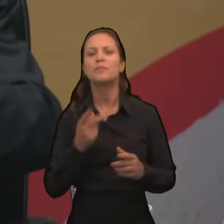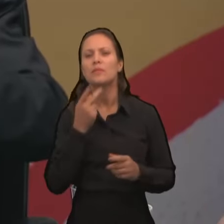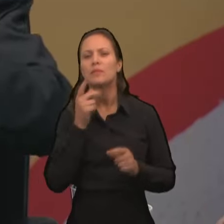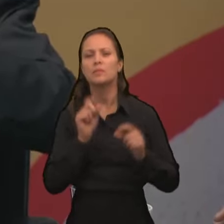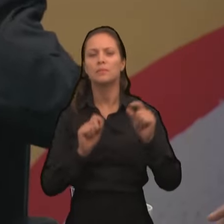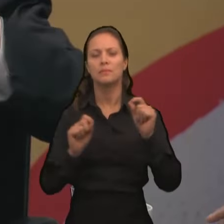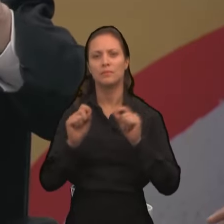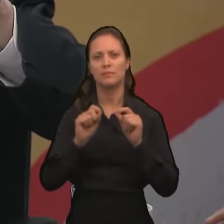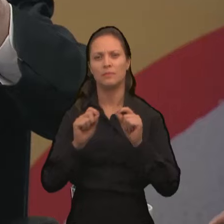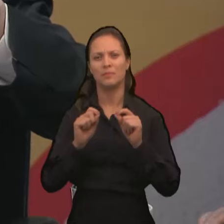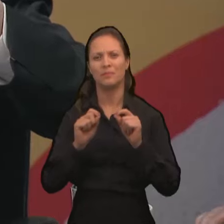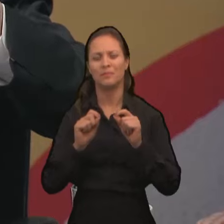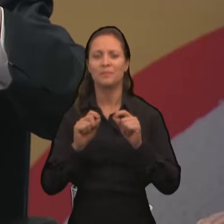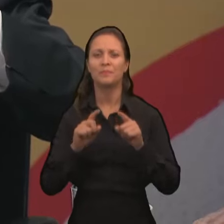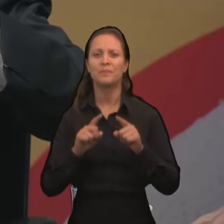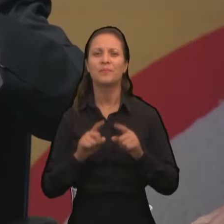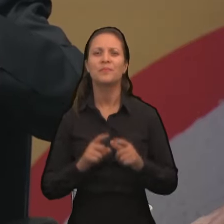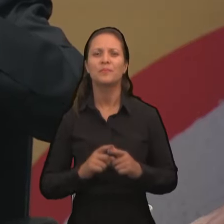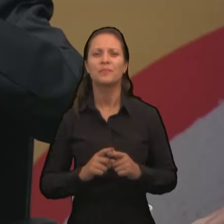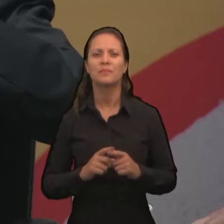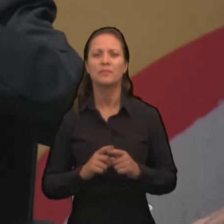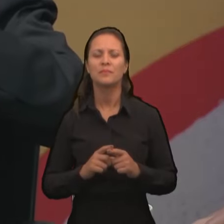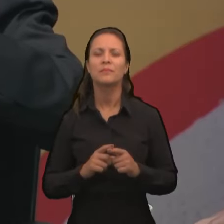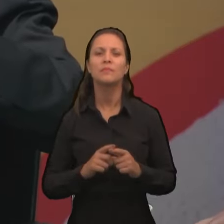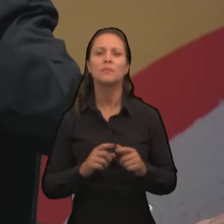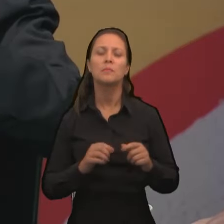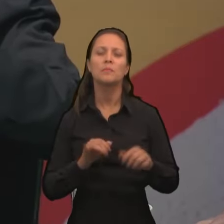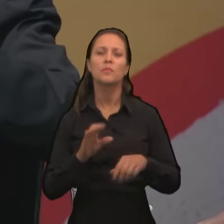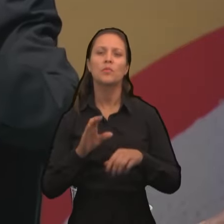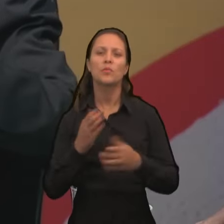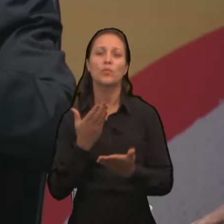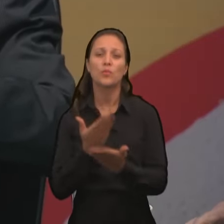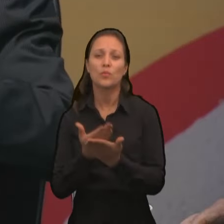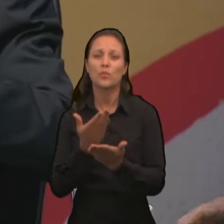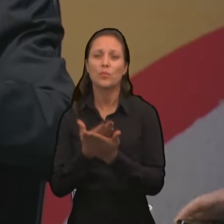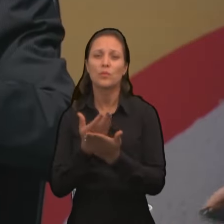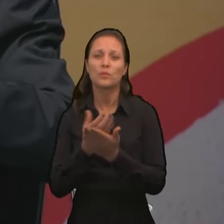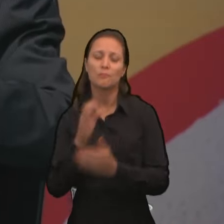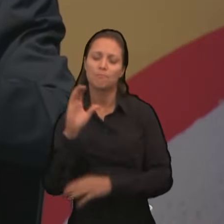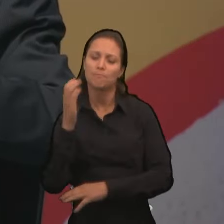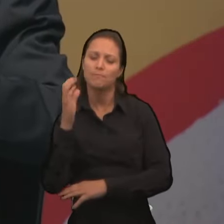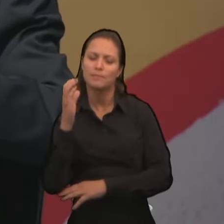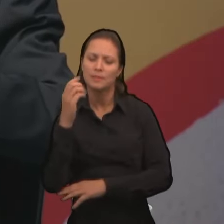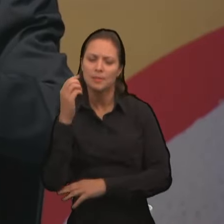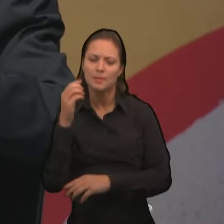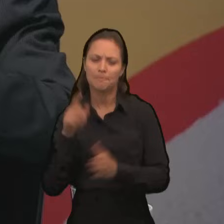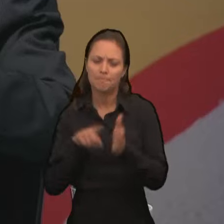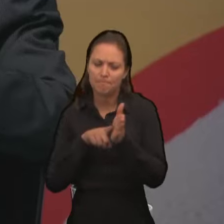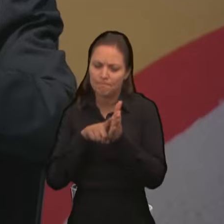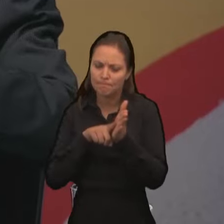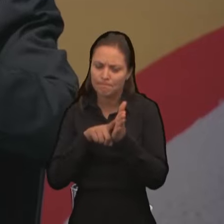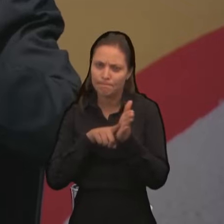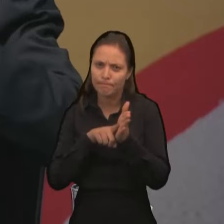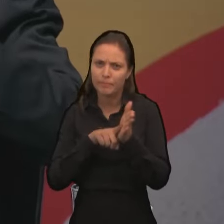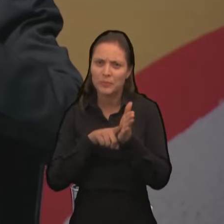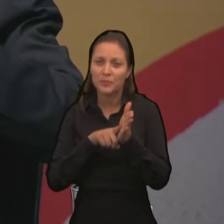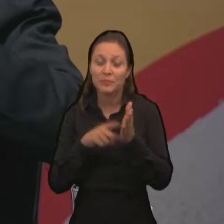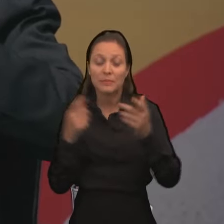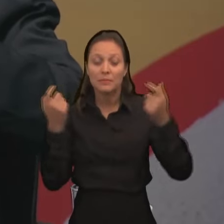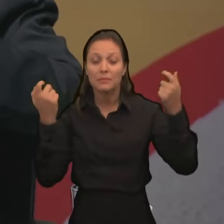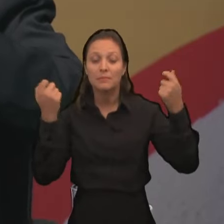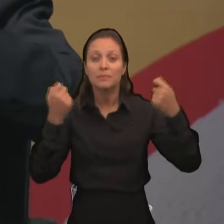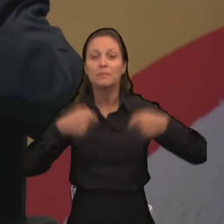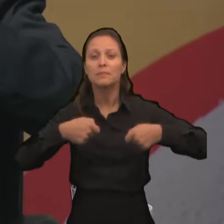lo que se dice hoy es que con el avance de los estudios sobre ciencia, la neurociencia,